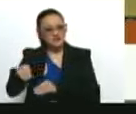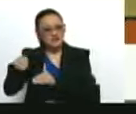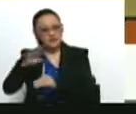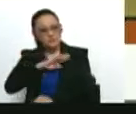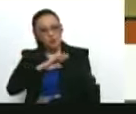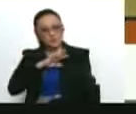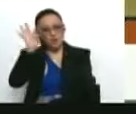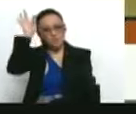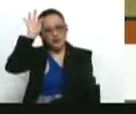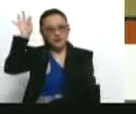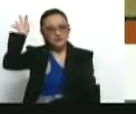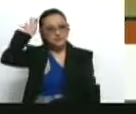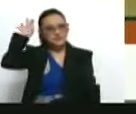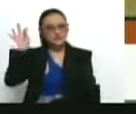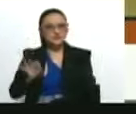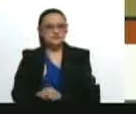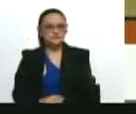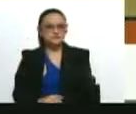Palestina.